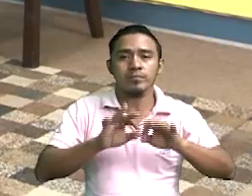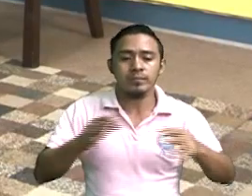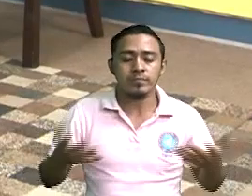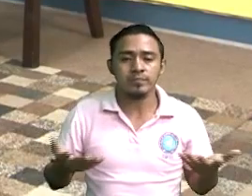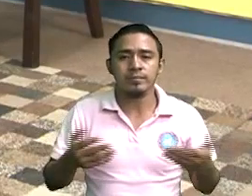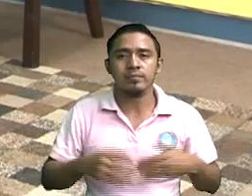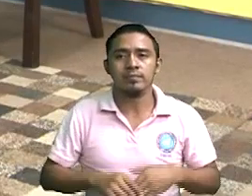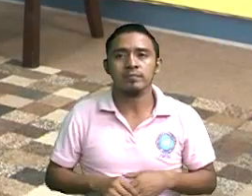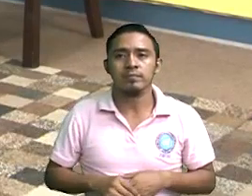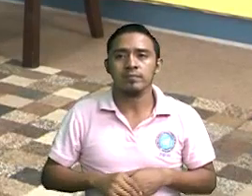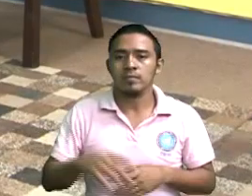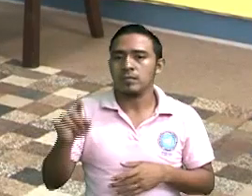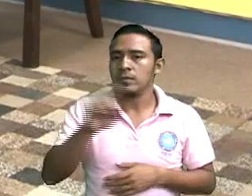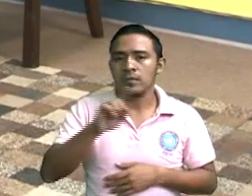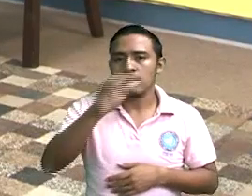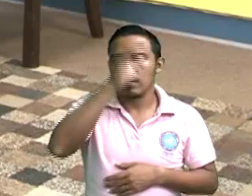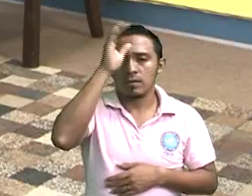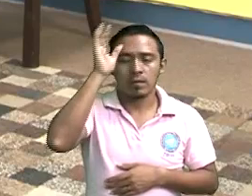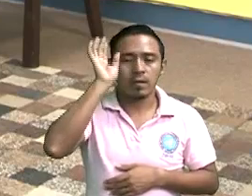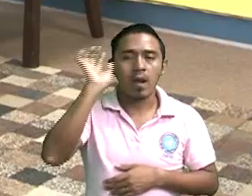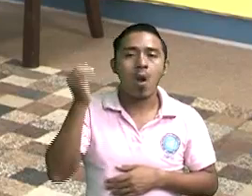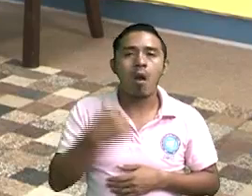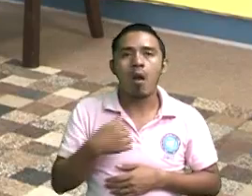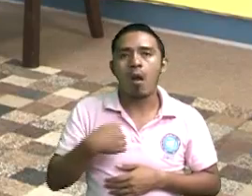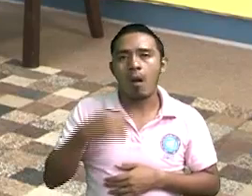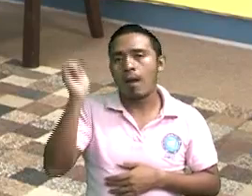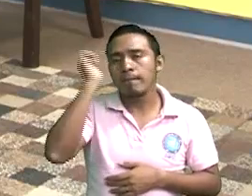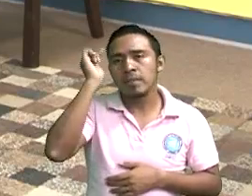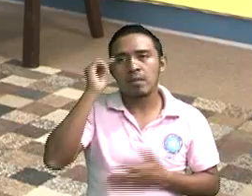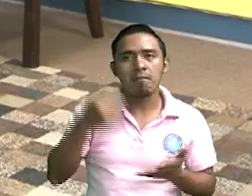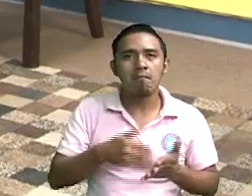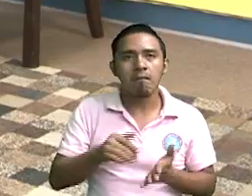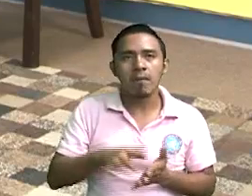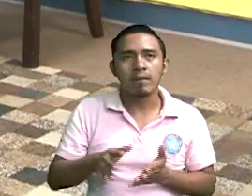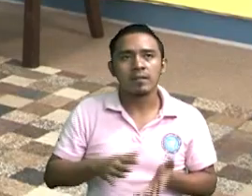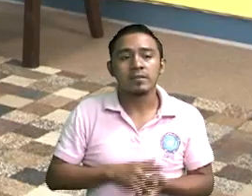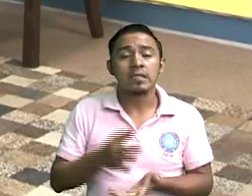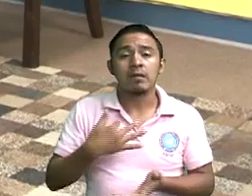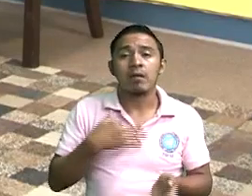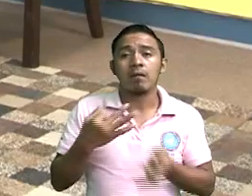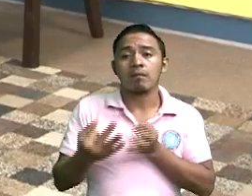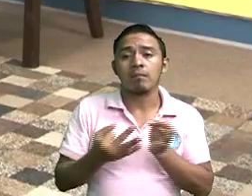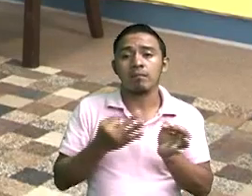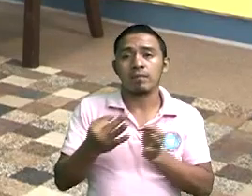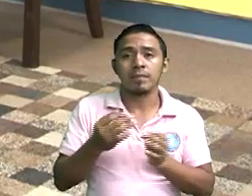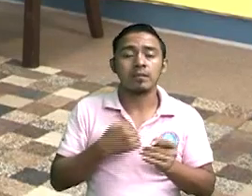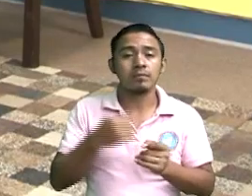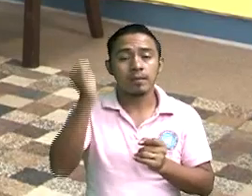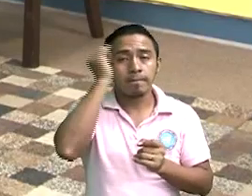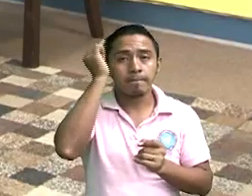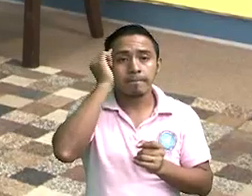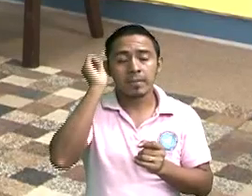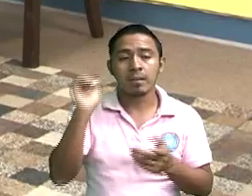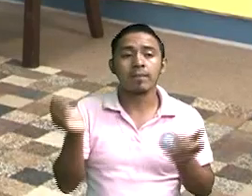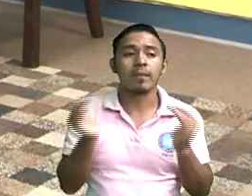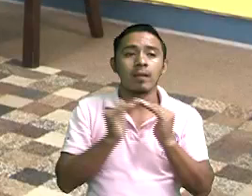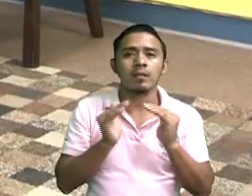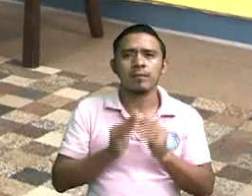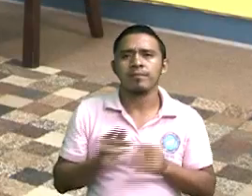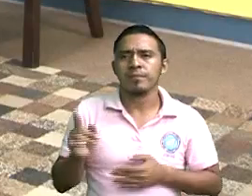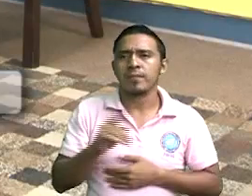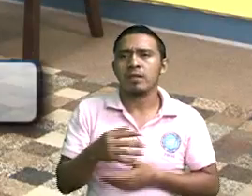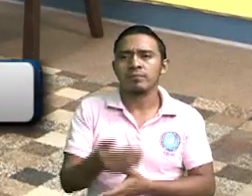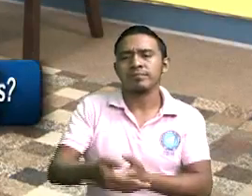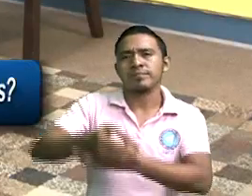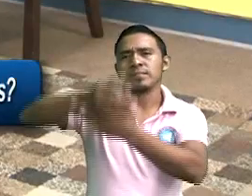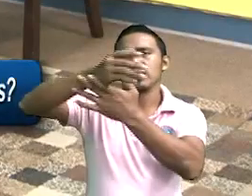nosotros no creer o pensar, porque nosotros tratamos de darle explicaciones que nosotros creemos en casa. No, es que no levanta